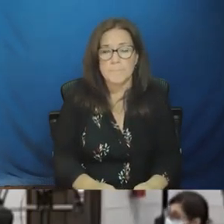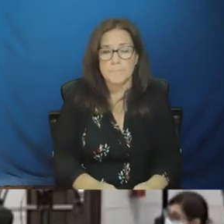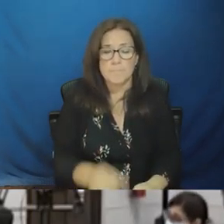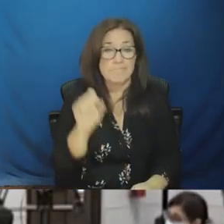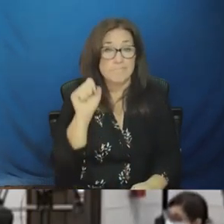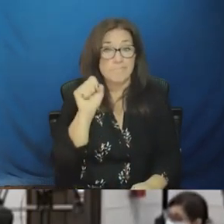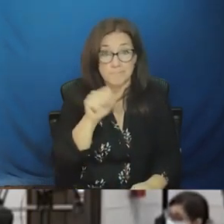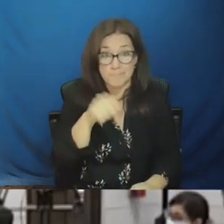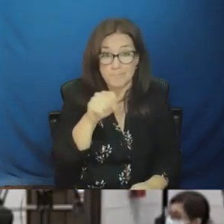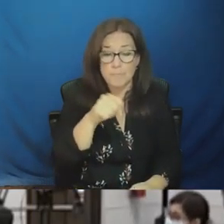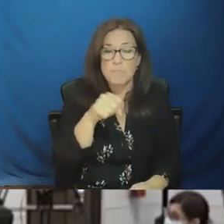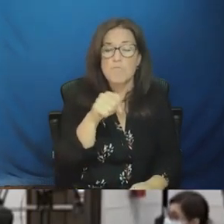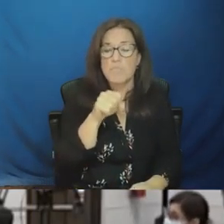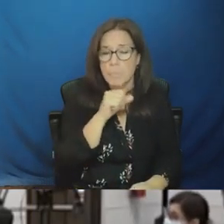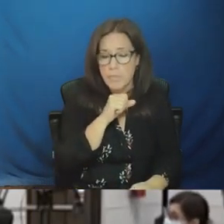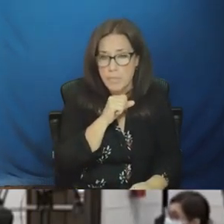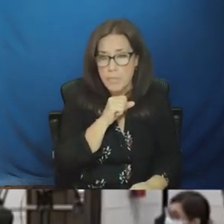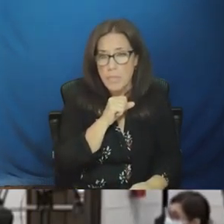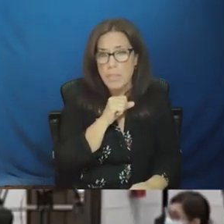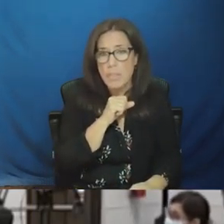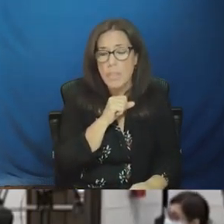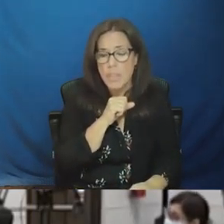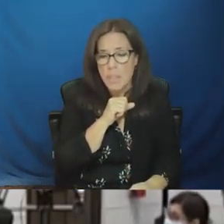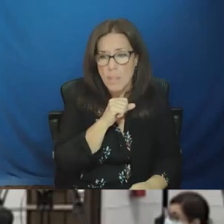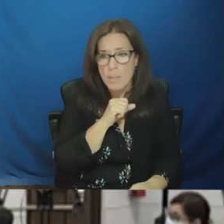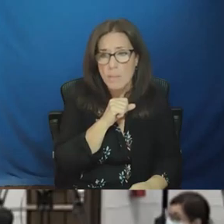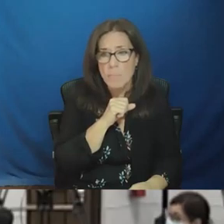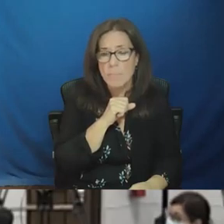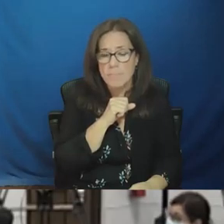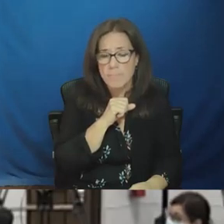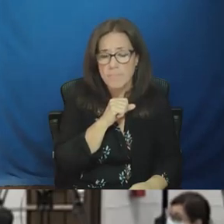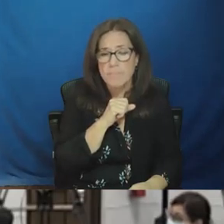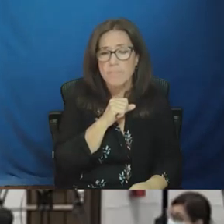ahora sí bueno muy bien entonces